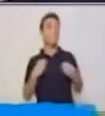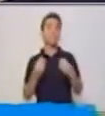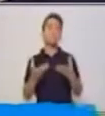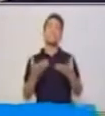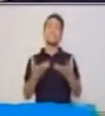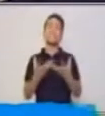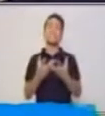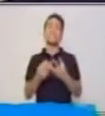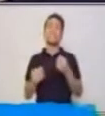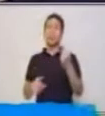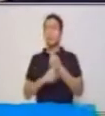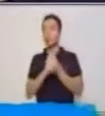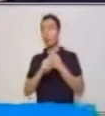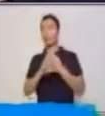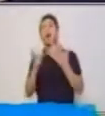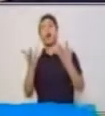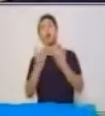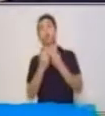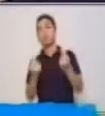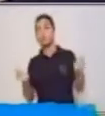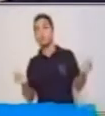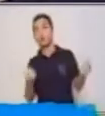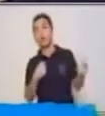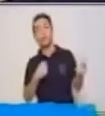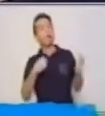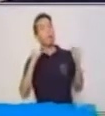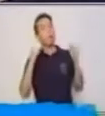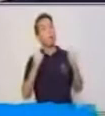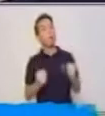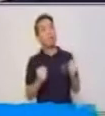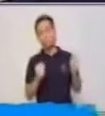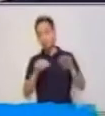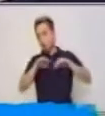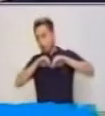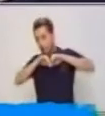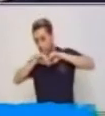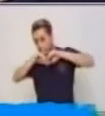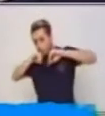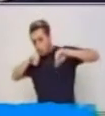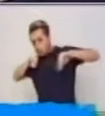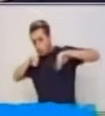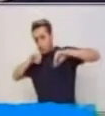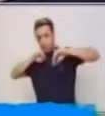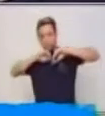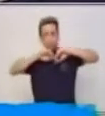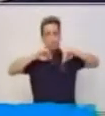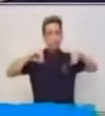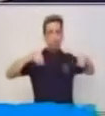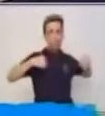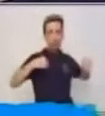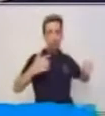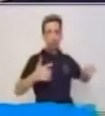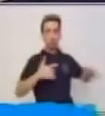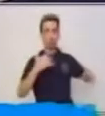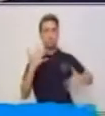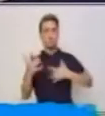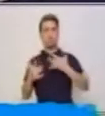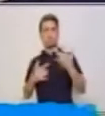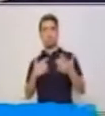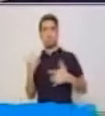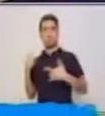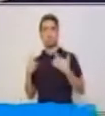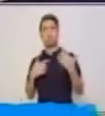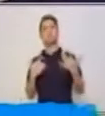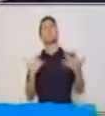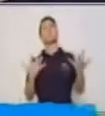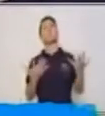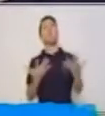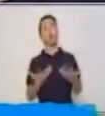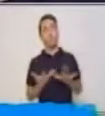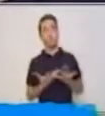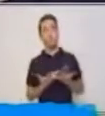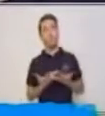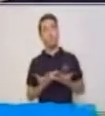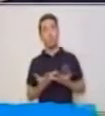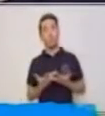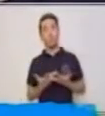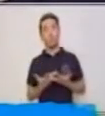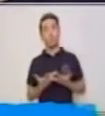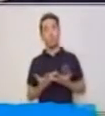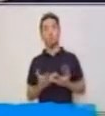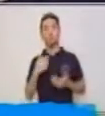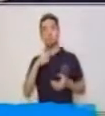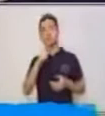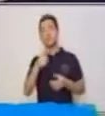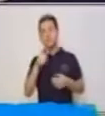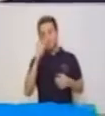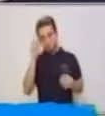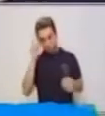veces nos cuesta separar todo lo que son nuestros sentimientos de los datos. Pero es muy importante que